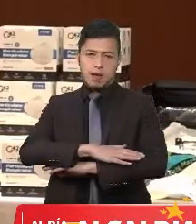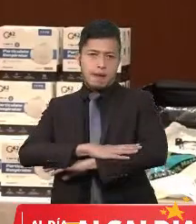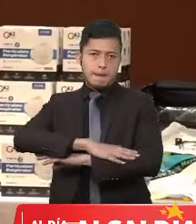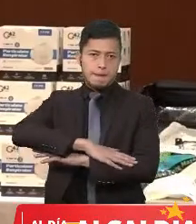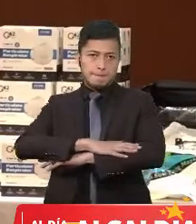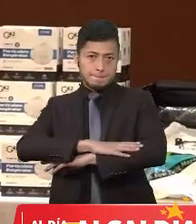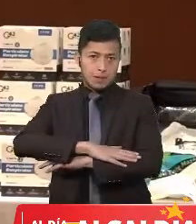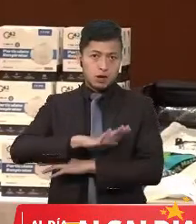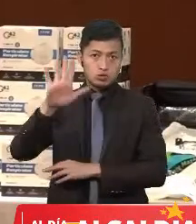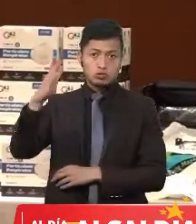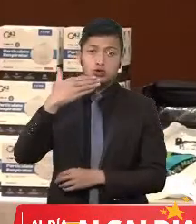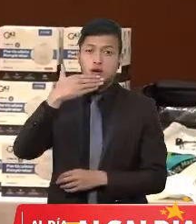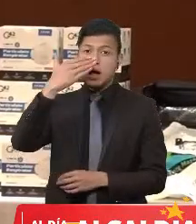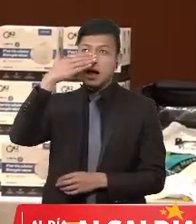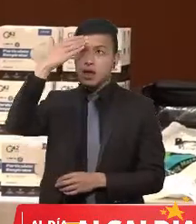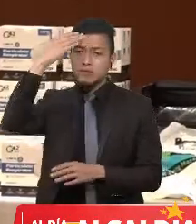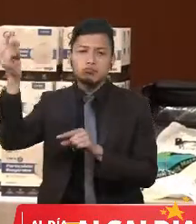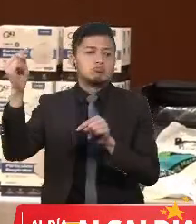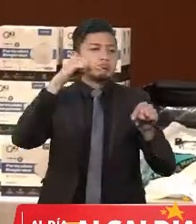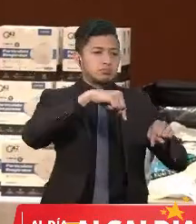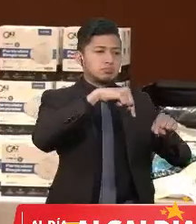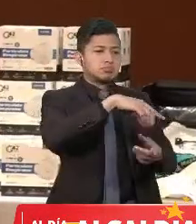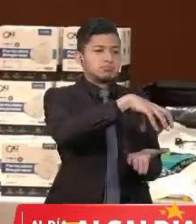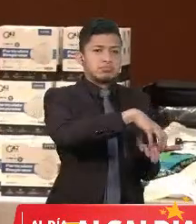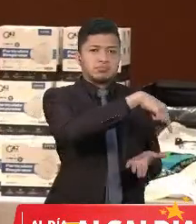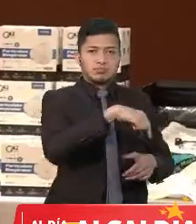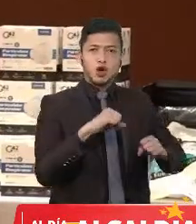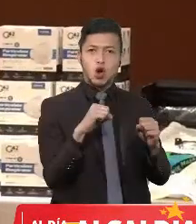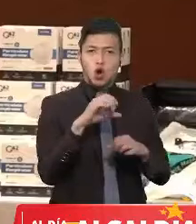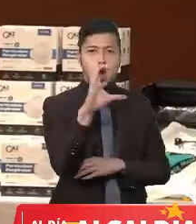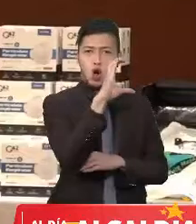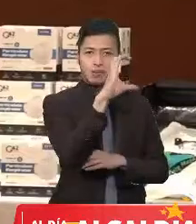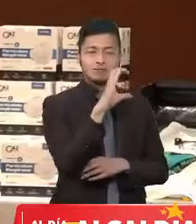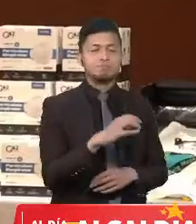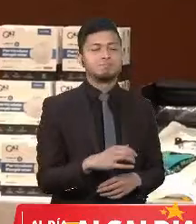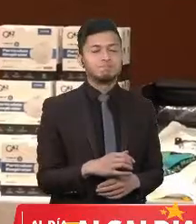Emiratos Árabes Unidos en Colombia.